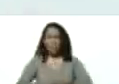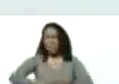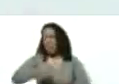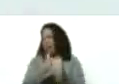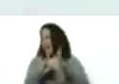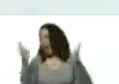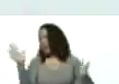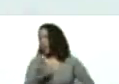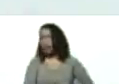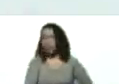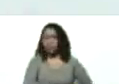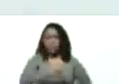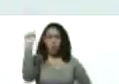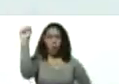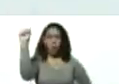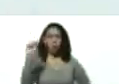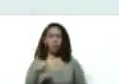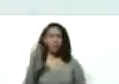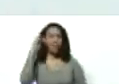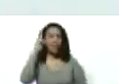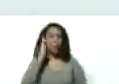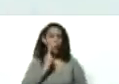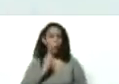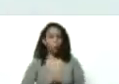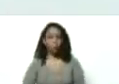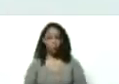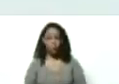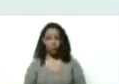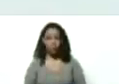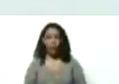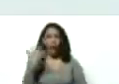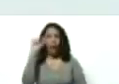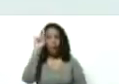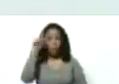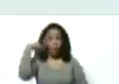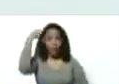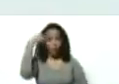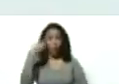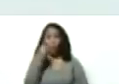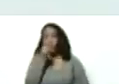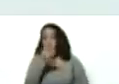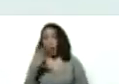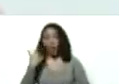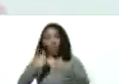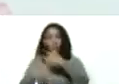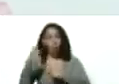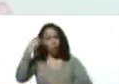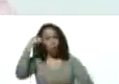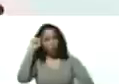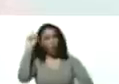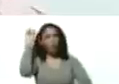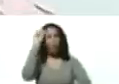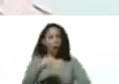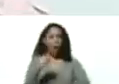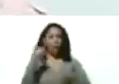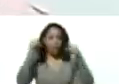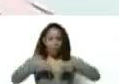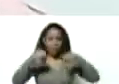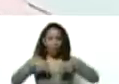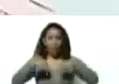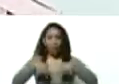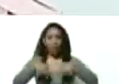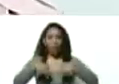los libertadores. Simón Bolívar. Tenemos un video, ¿verdad? Bueno, vamos a recordar también, desde aquí,